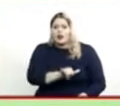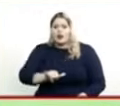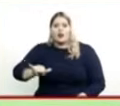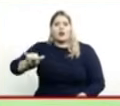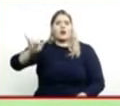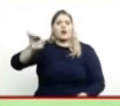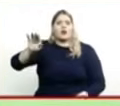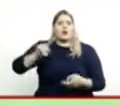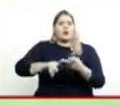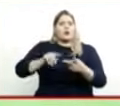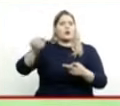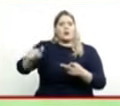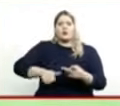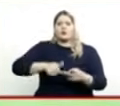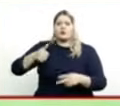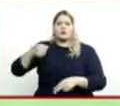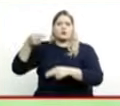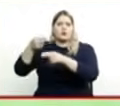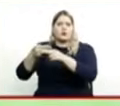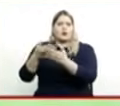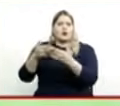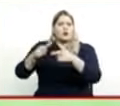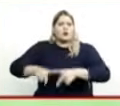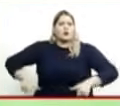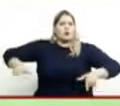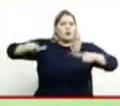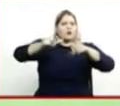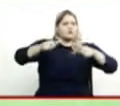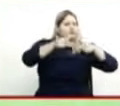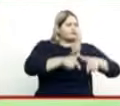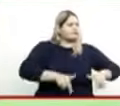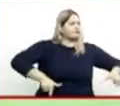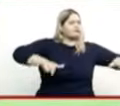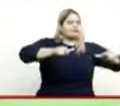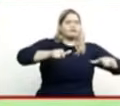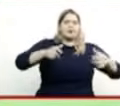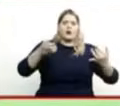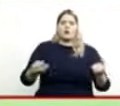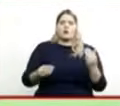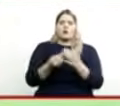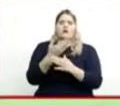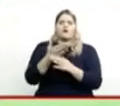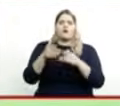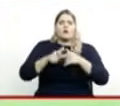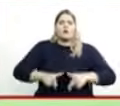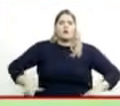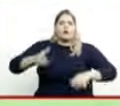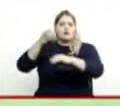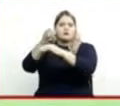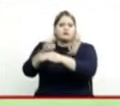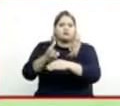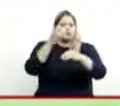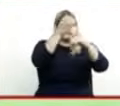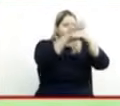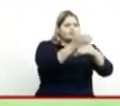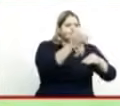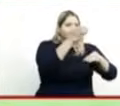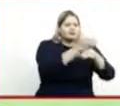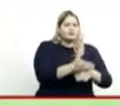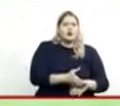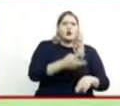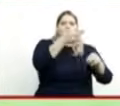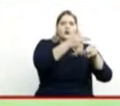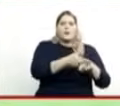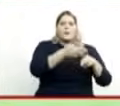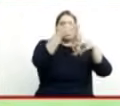Agua, Patrimonio Nacional, y declaramos nuevas áreas protegidas, Iriona, Limón y Santa Fe